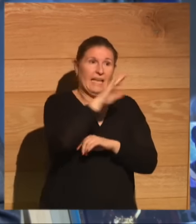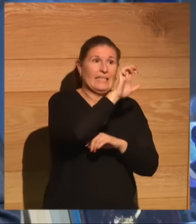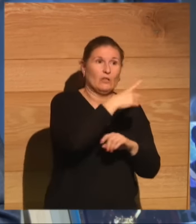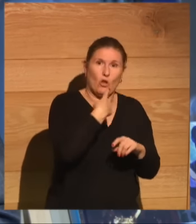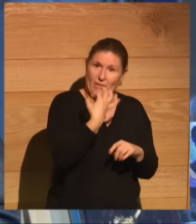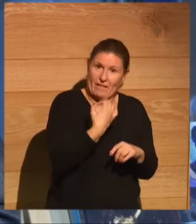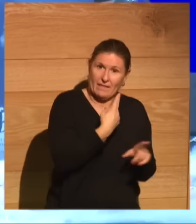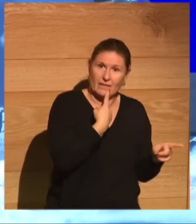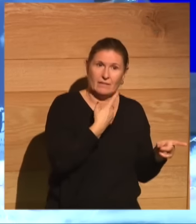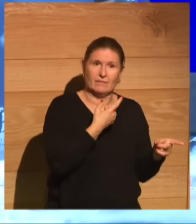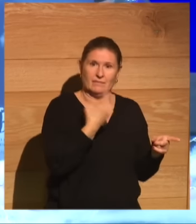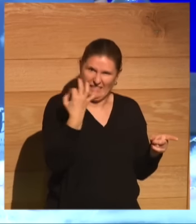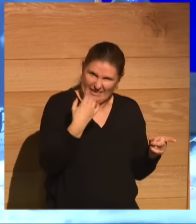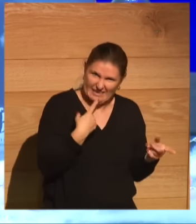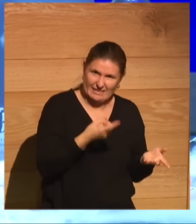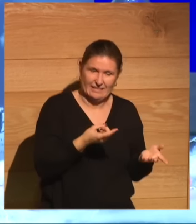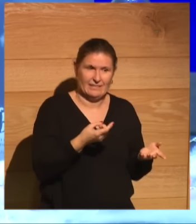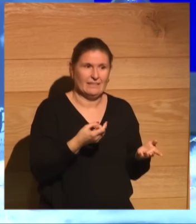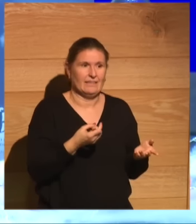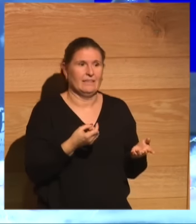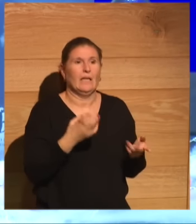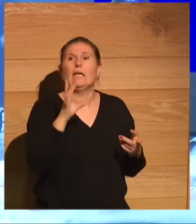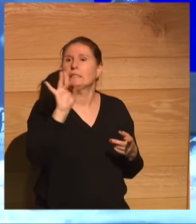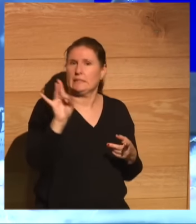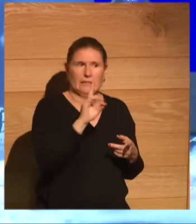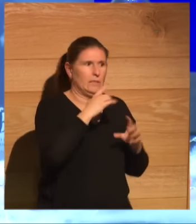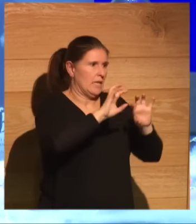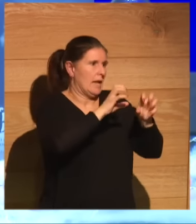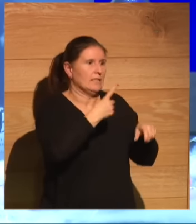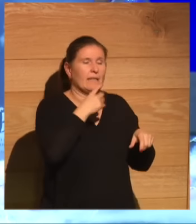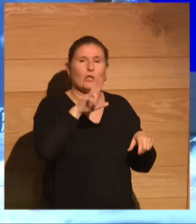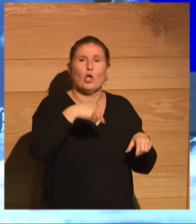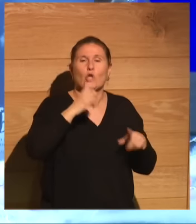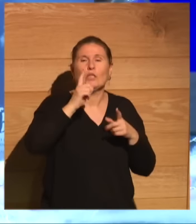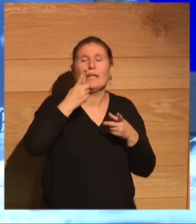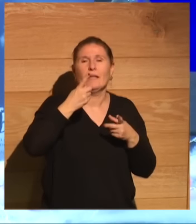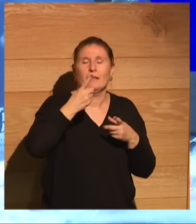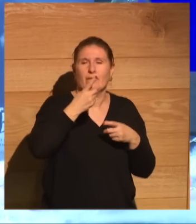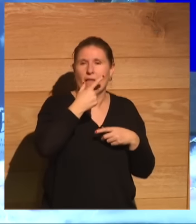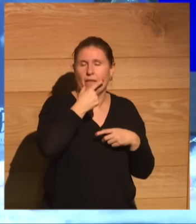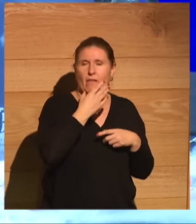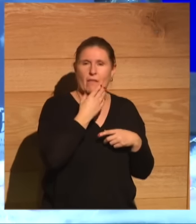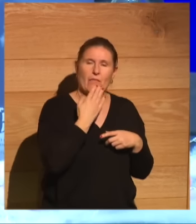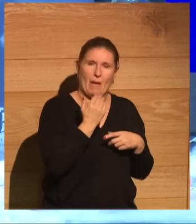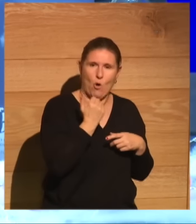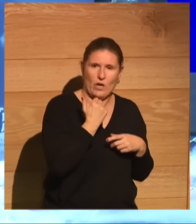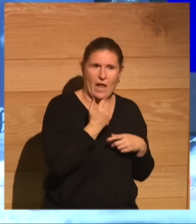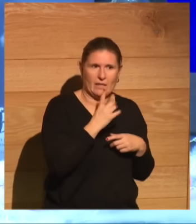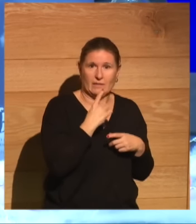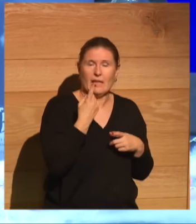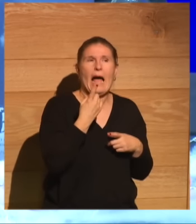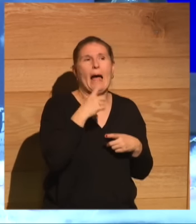cuando, se llama Casablanca. Pero como cuando hay llamadas en la radio que la gente tiene que decir, soy de Zamora, pues bueno, hay cosas que te ubican. Ya. Claro.